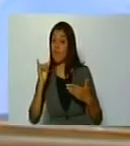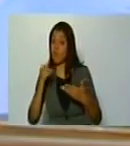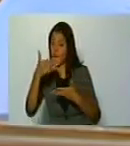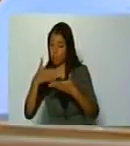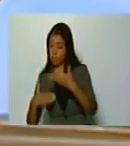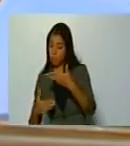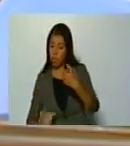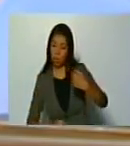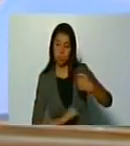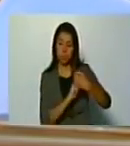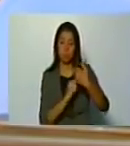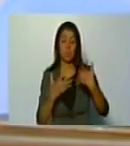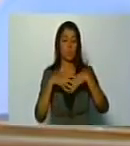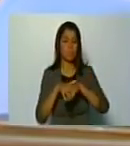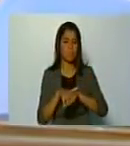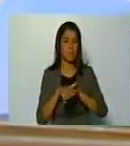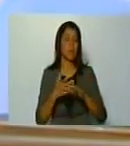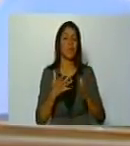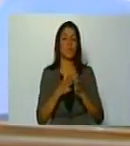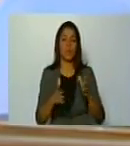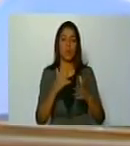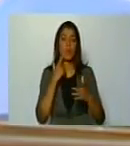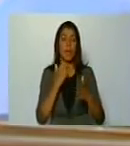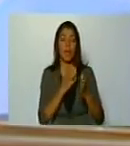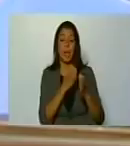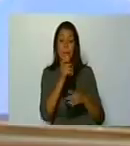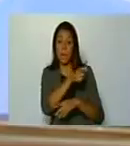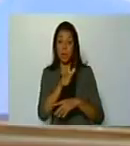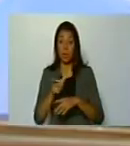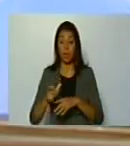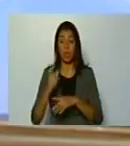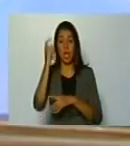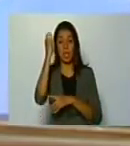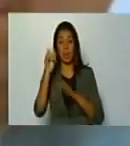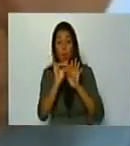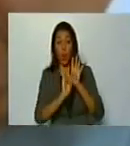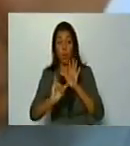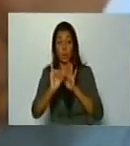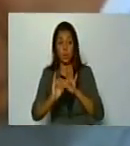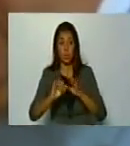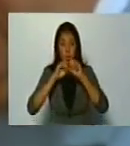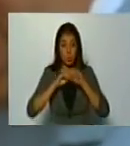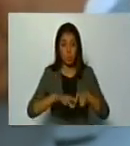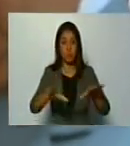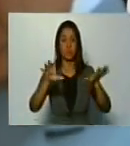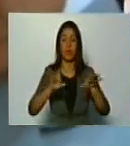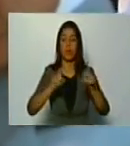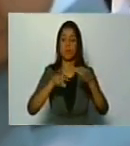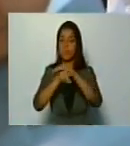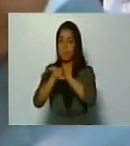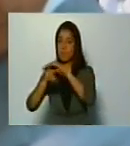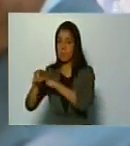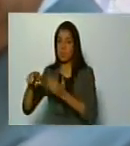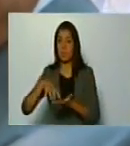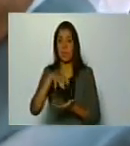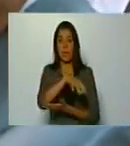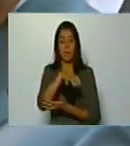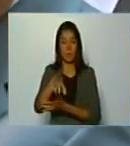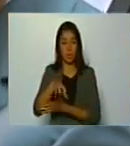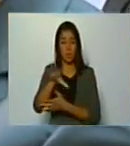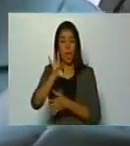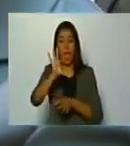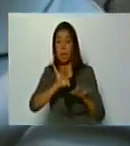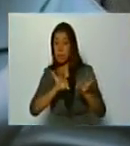definitivo, gracias al despliegue de todos los constituyentes miembros de la Comisión, así como de los designados